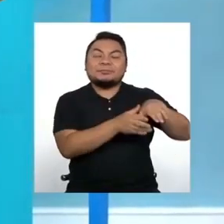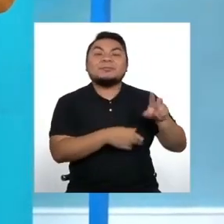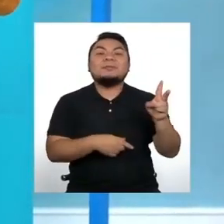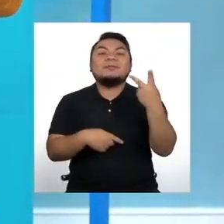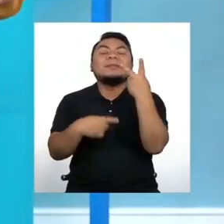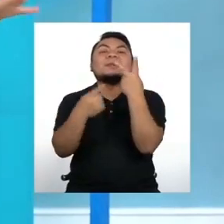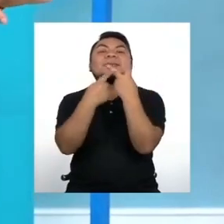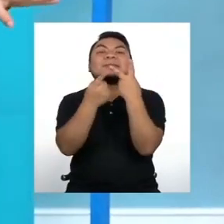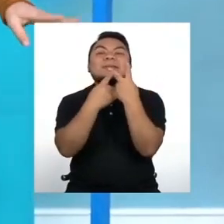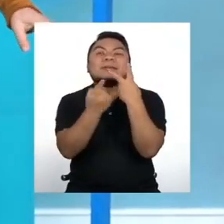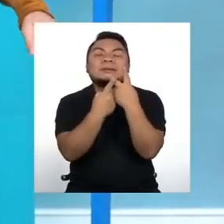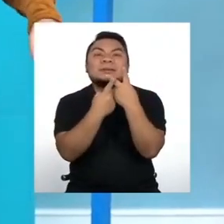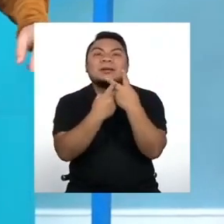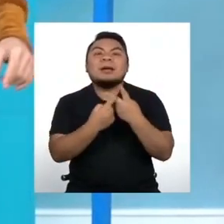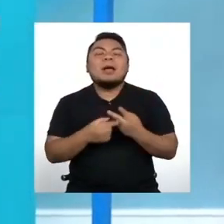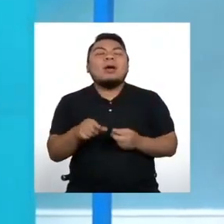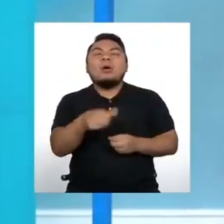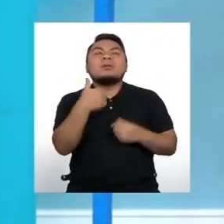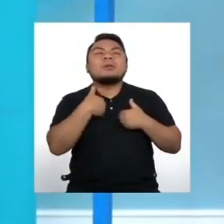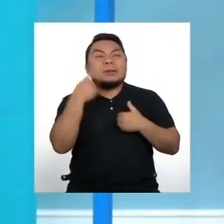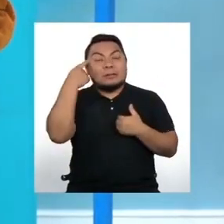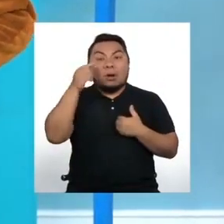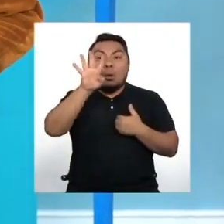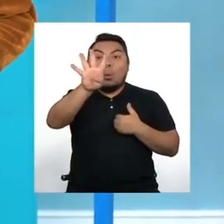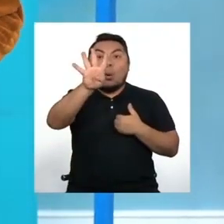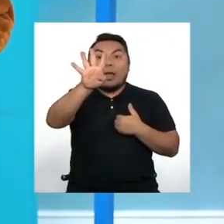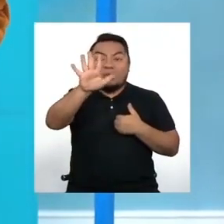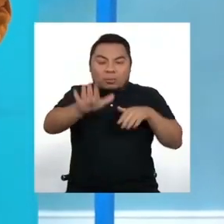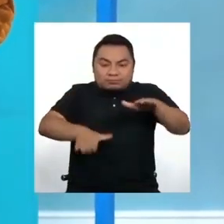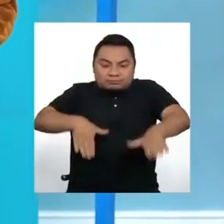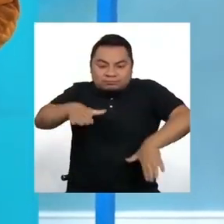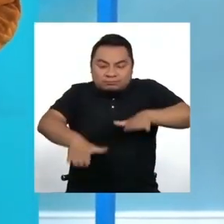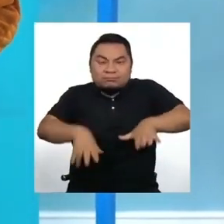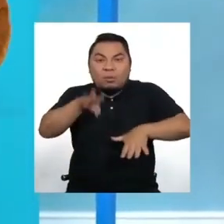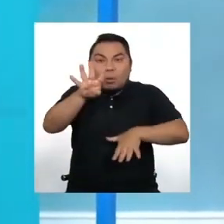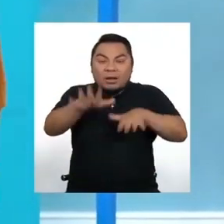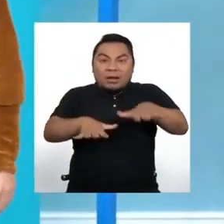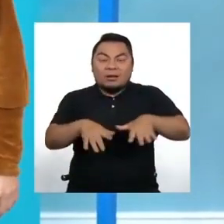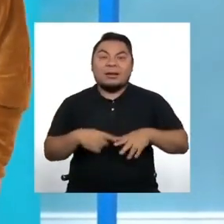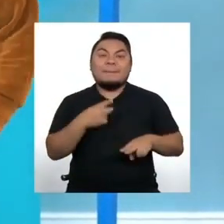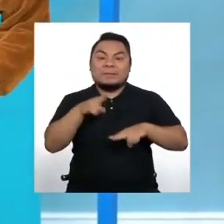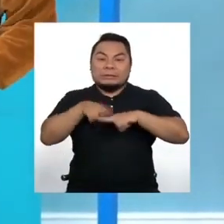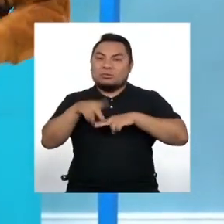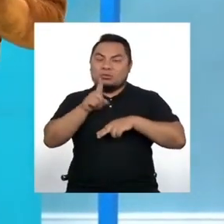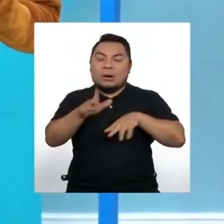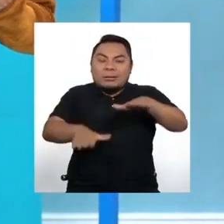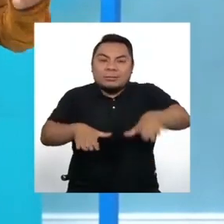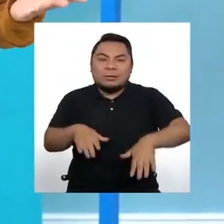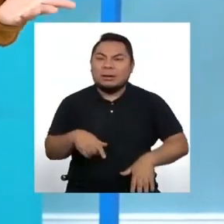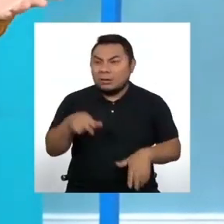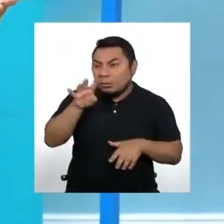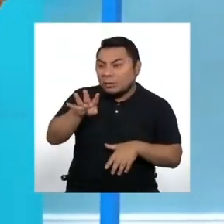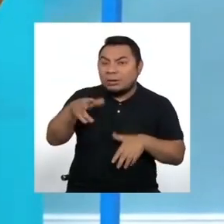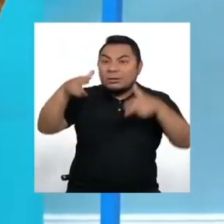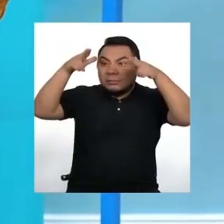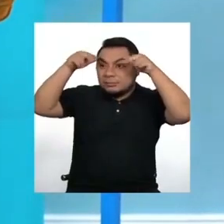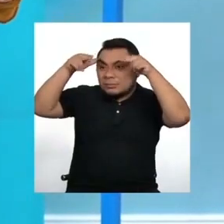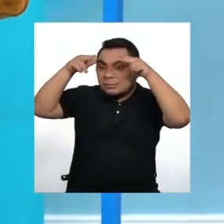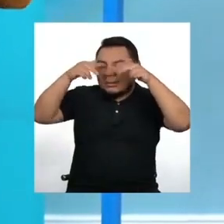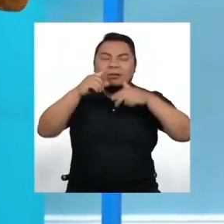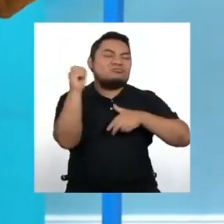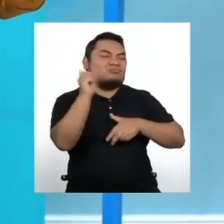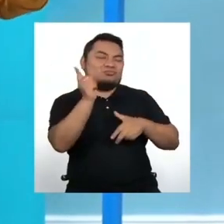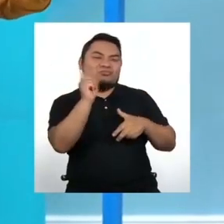recuerdos? Puede ser una cajita o una botella donde ponemos diferentes recuerdos de este tiempo tan diferente que vivimos en